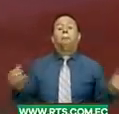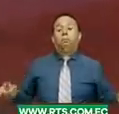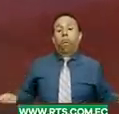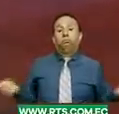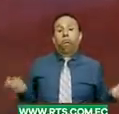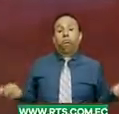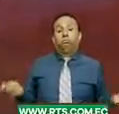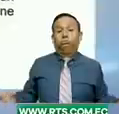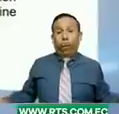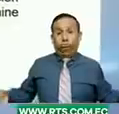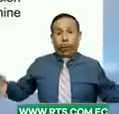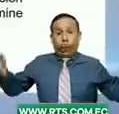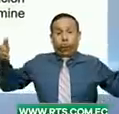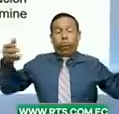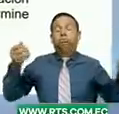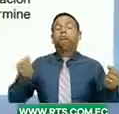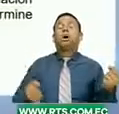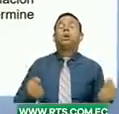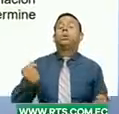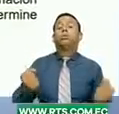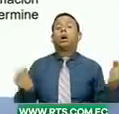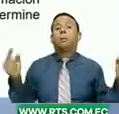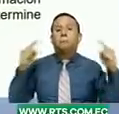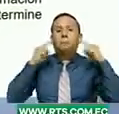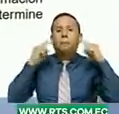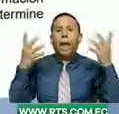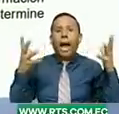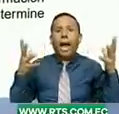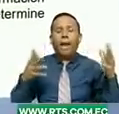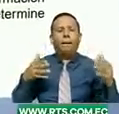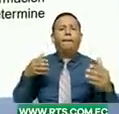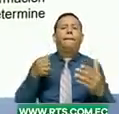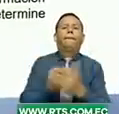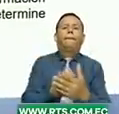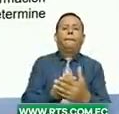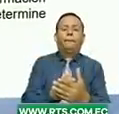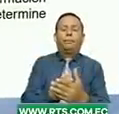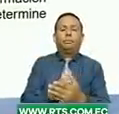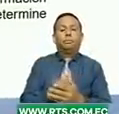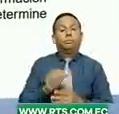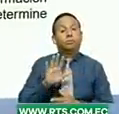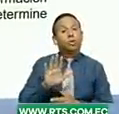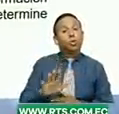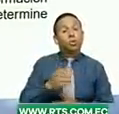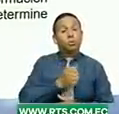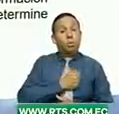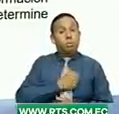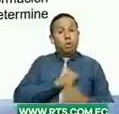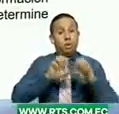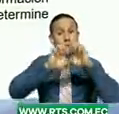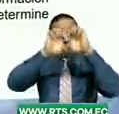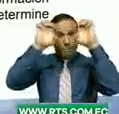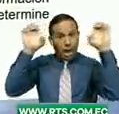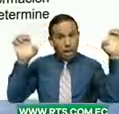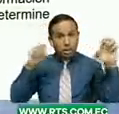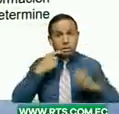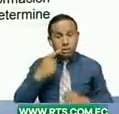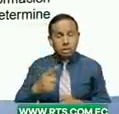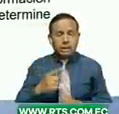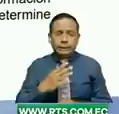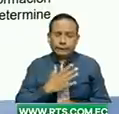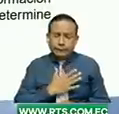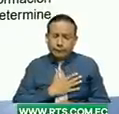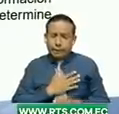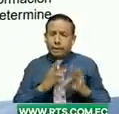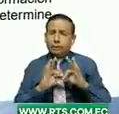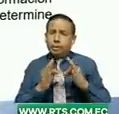imagino que no escuchó. A través de un comunicado, la empresa Urbaceo informó que se solidariza con la familia y pondrá